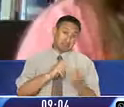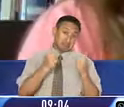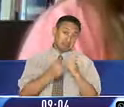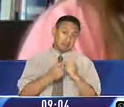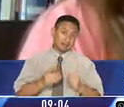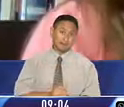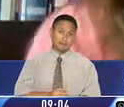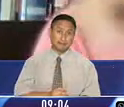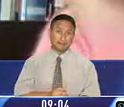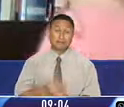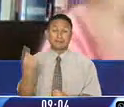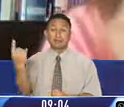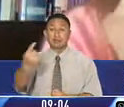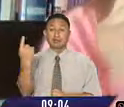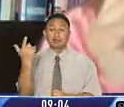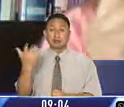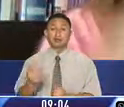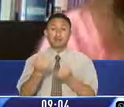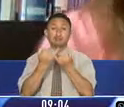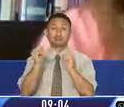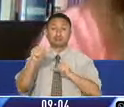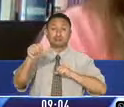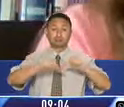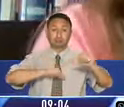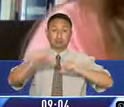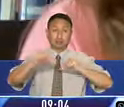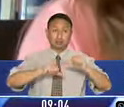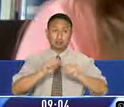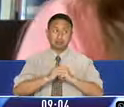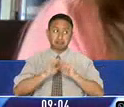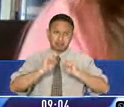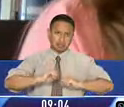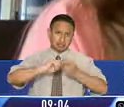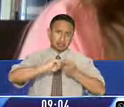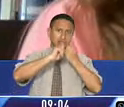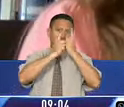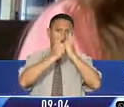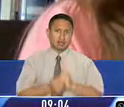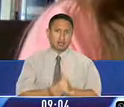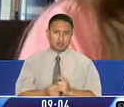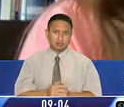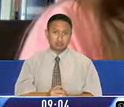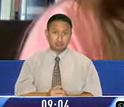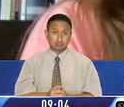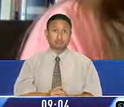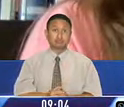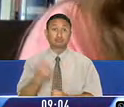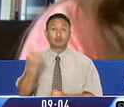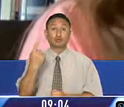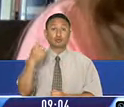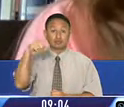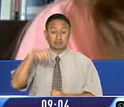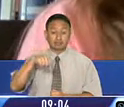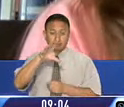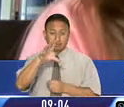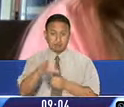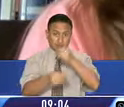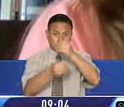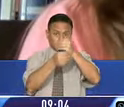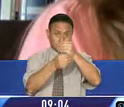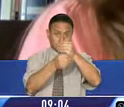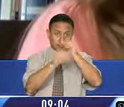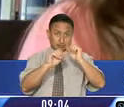ser solamente la autonomía administrativa, podría variar y podría irse únicamente por enmienda a